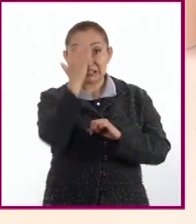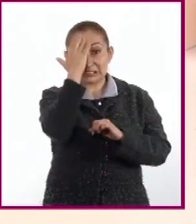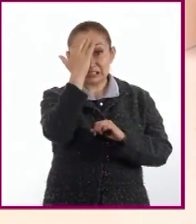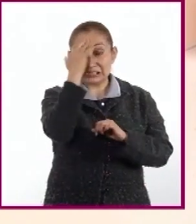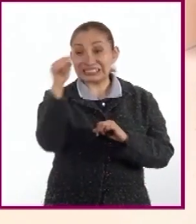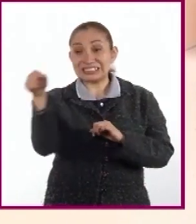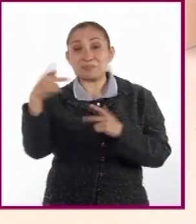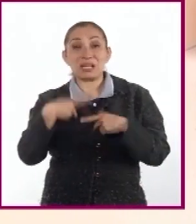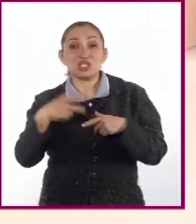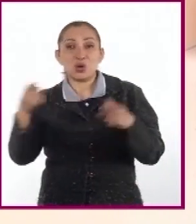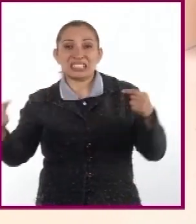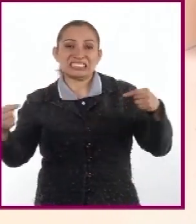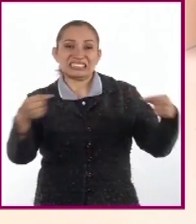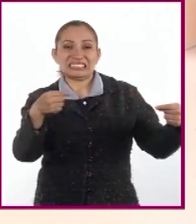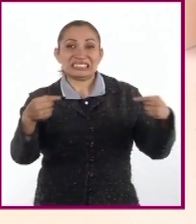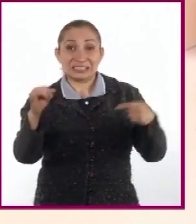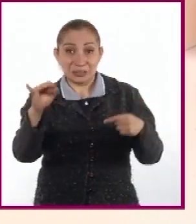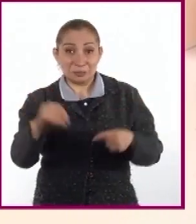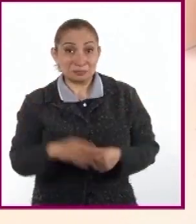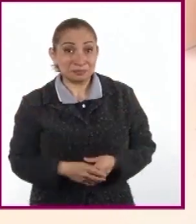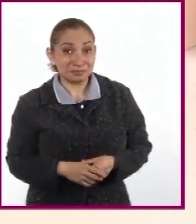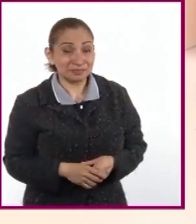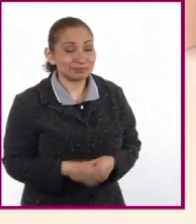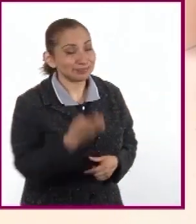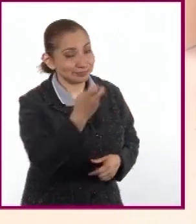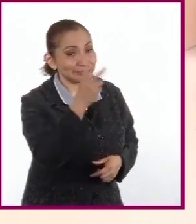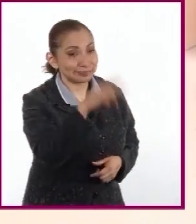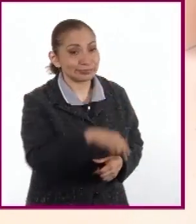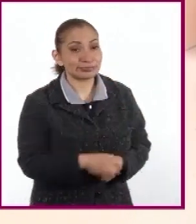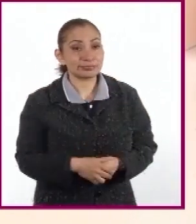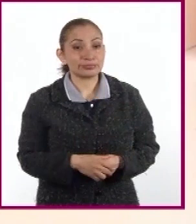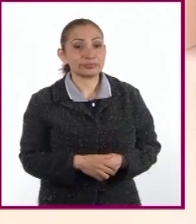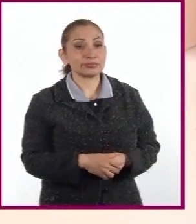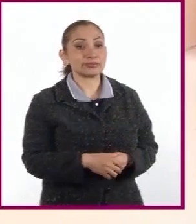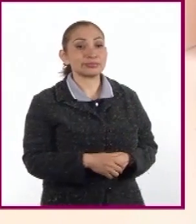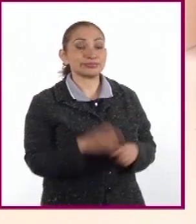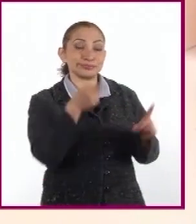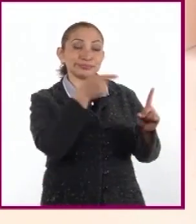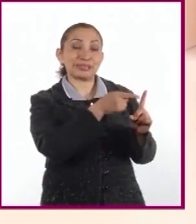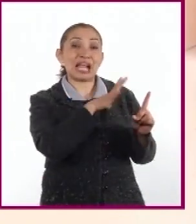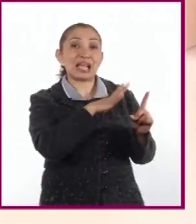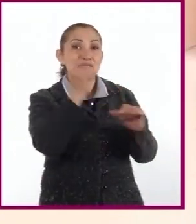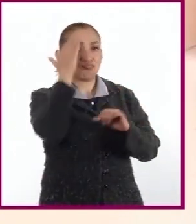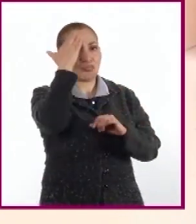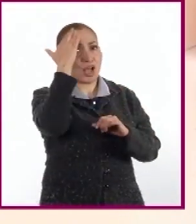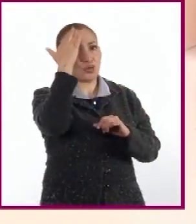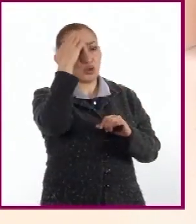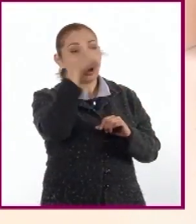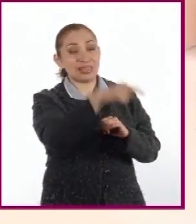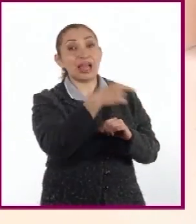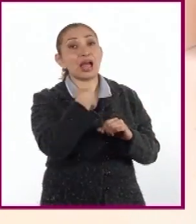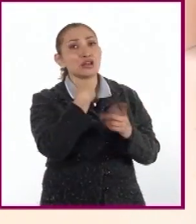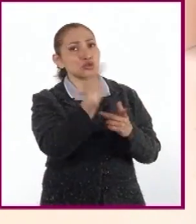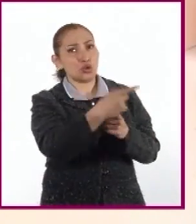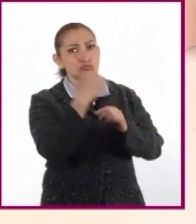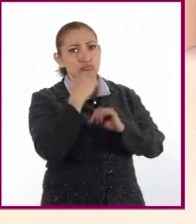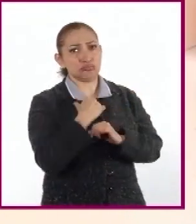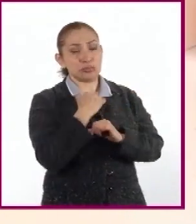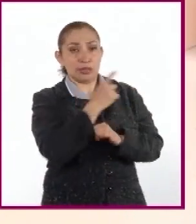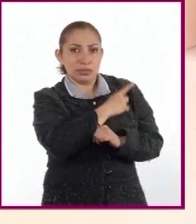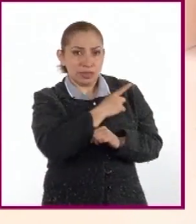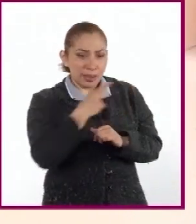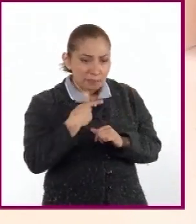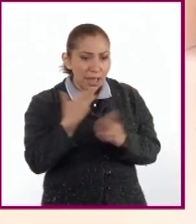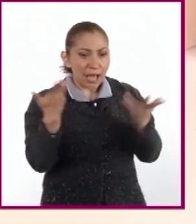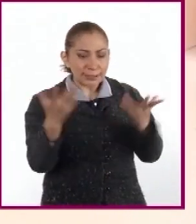autoridades y los habitantes. ¿No es así, maestra? Así es. Por un lado están las autoridades, quienes, por su cargo, tienen el